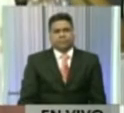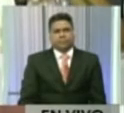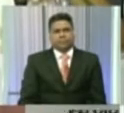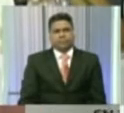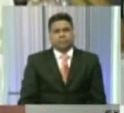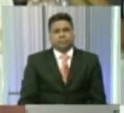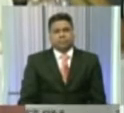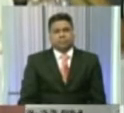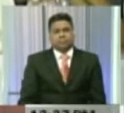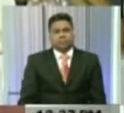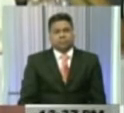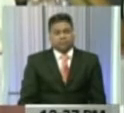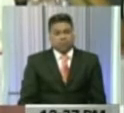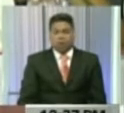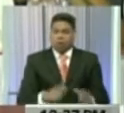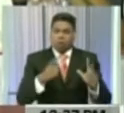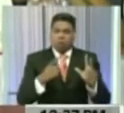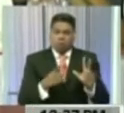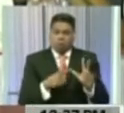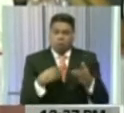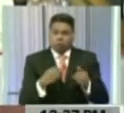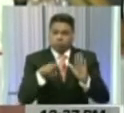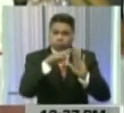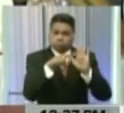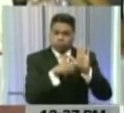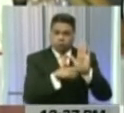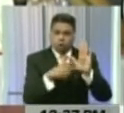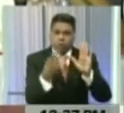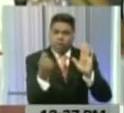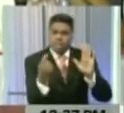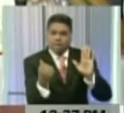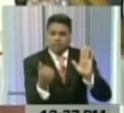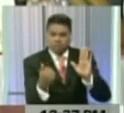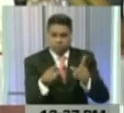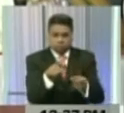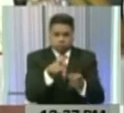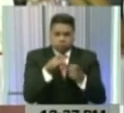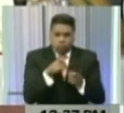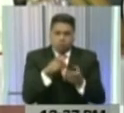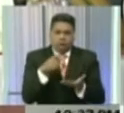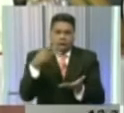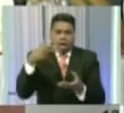En la política de precios, nosotros empezamos a cobrar la gasolina.